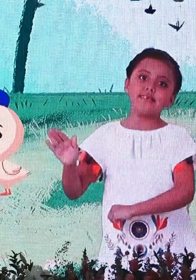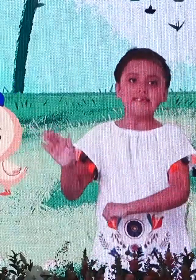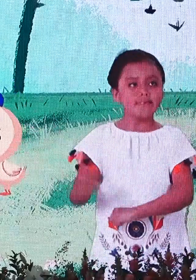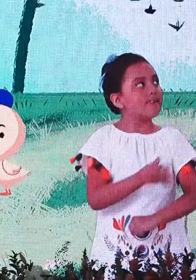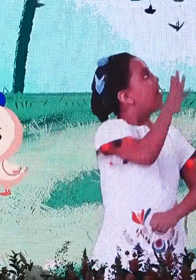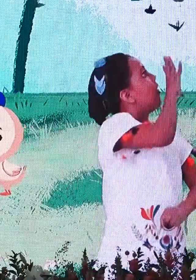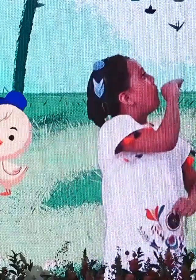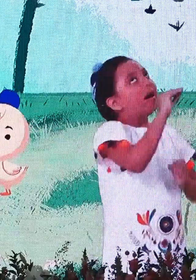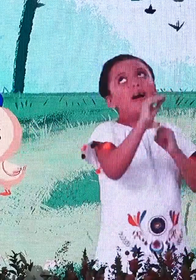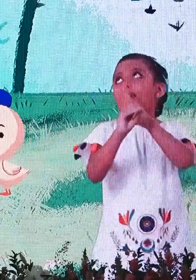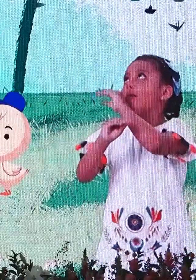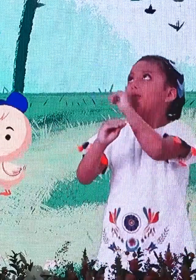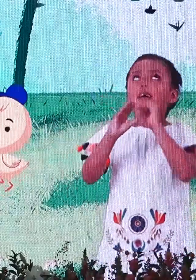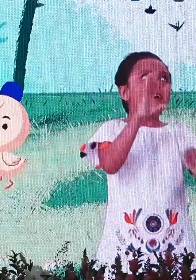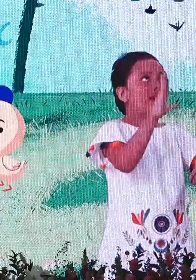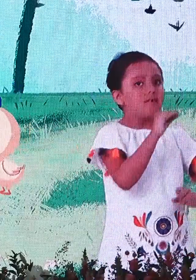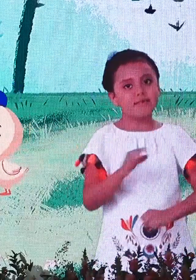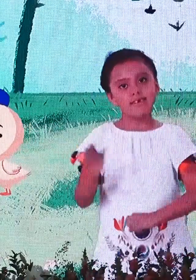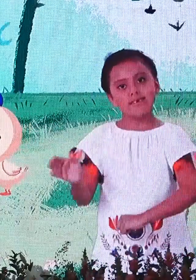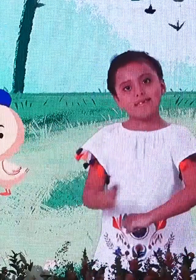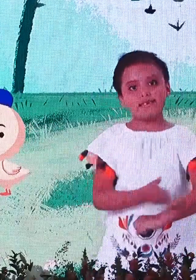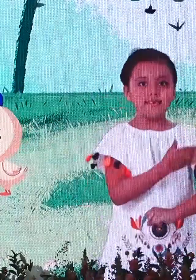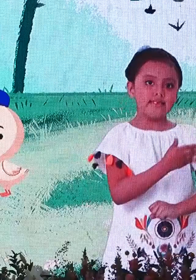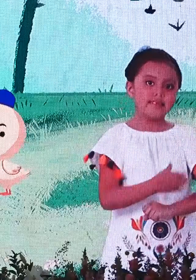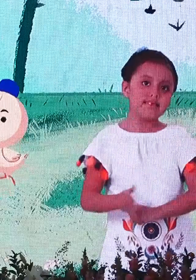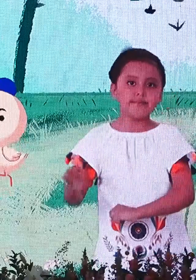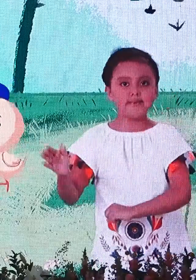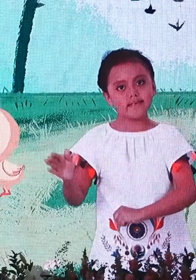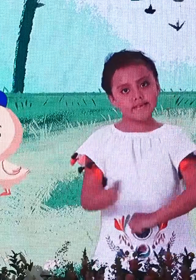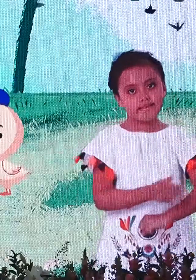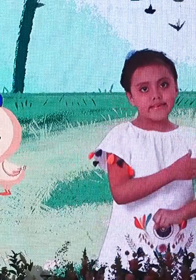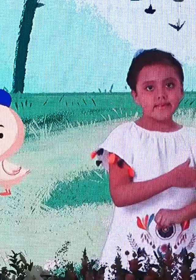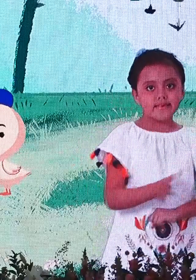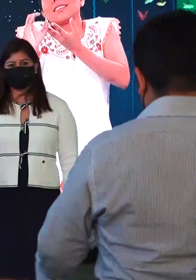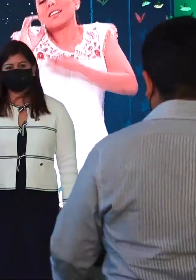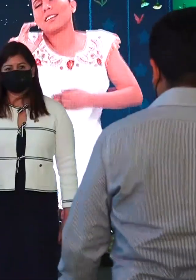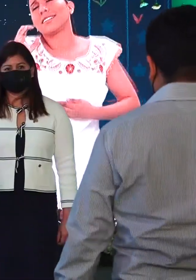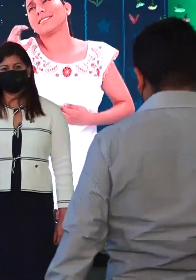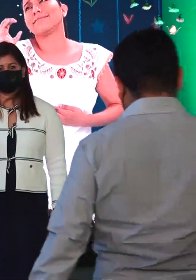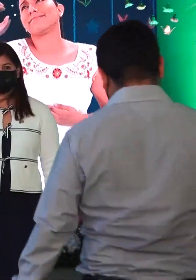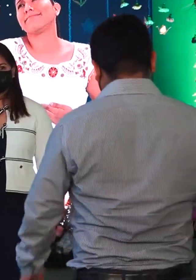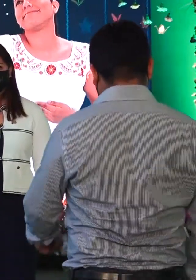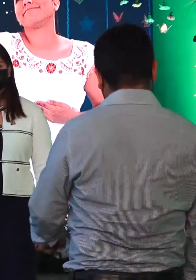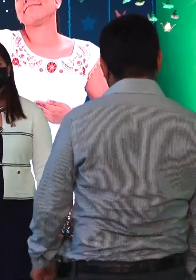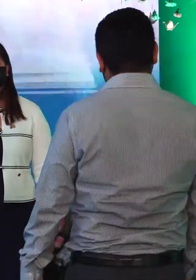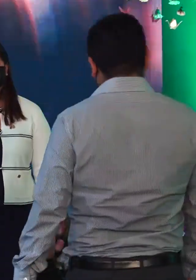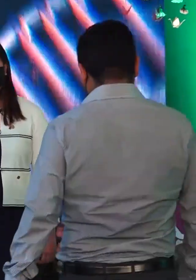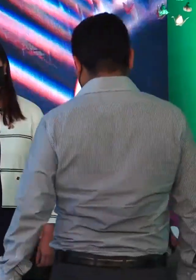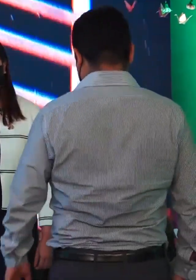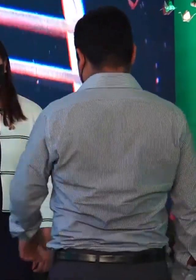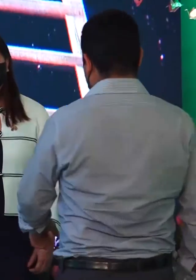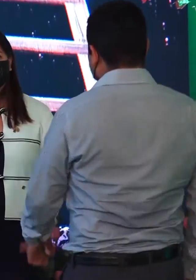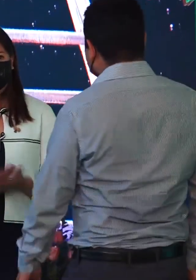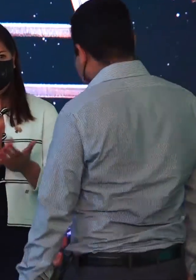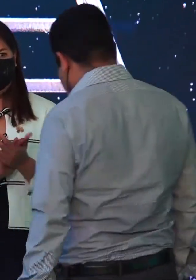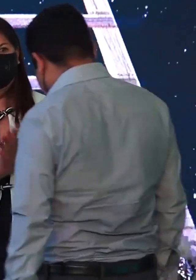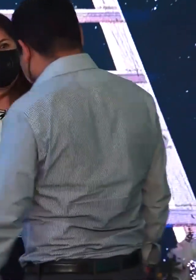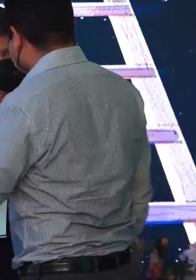afecten. Así que, queridos maestros, tenemos que enseñar a los niños a ser autónomos en los